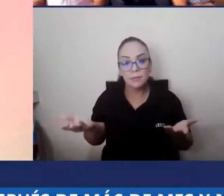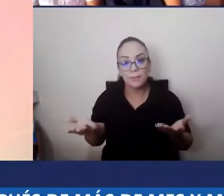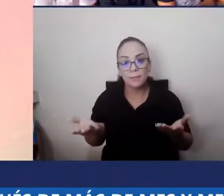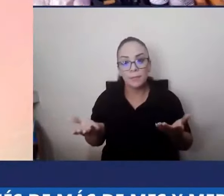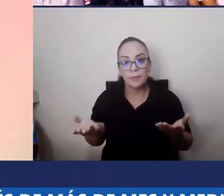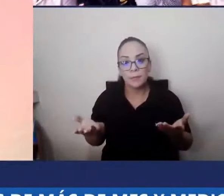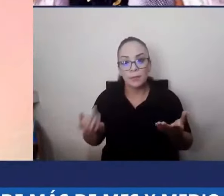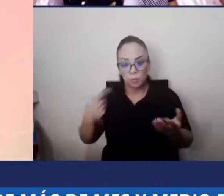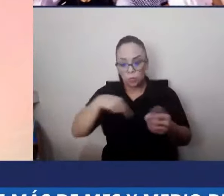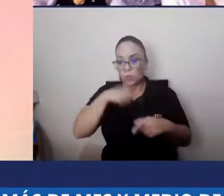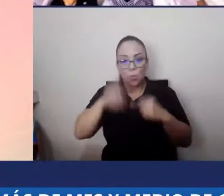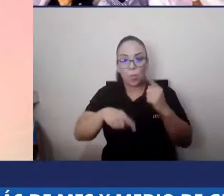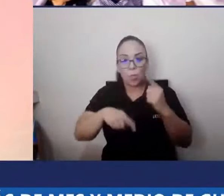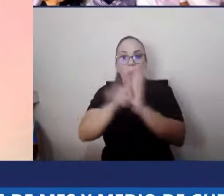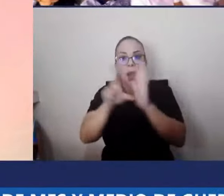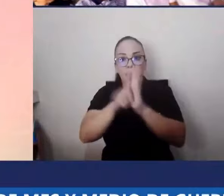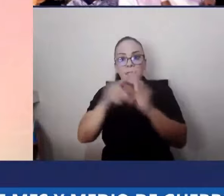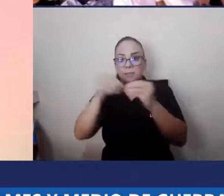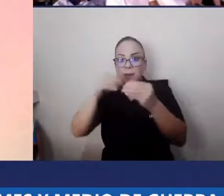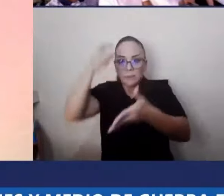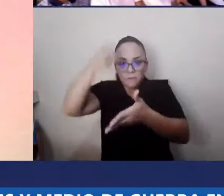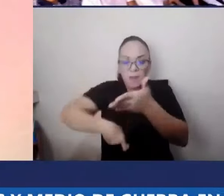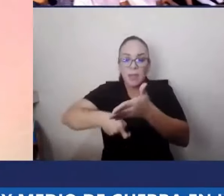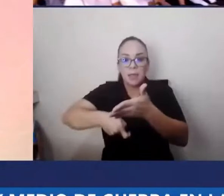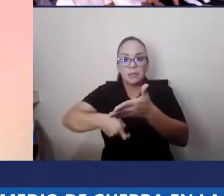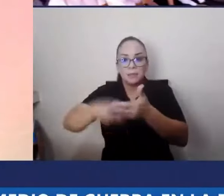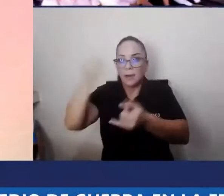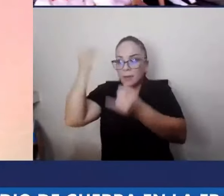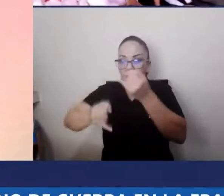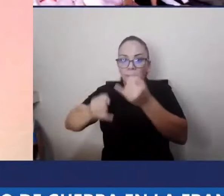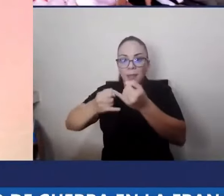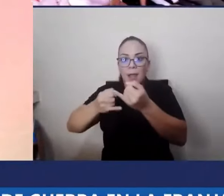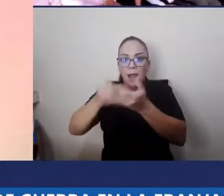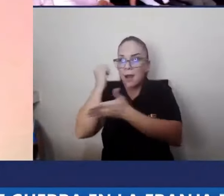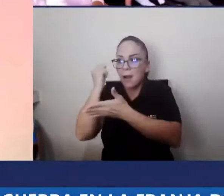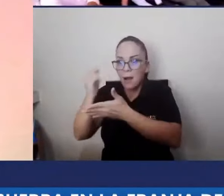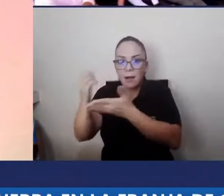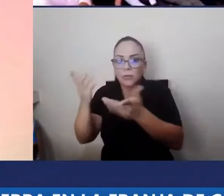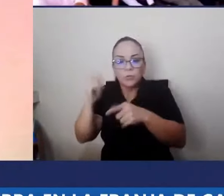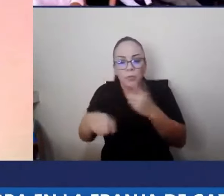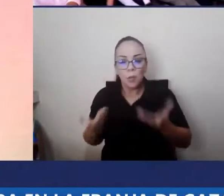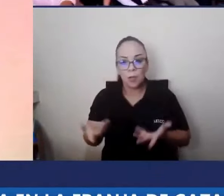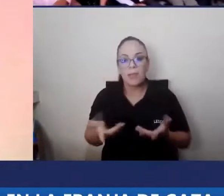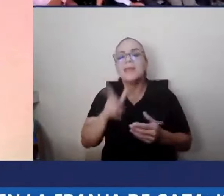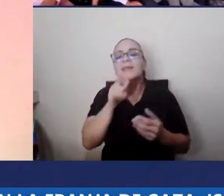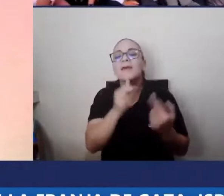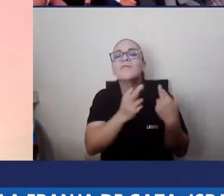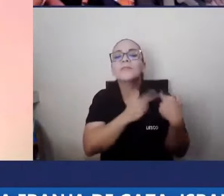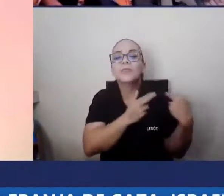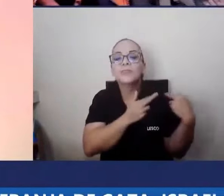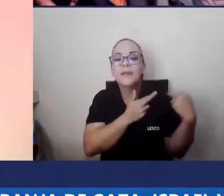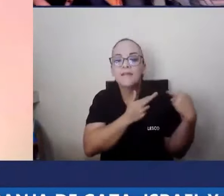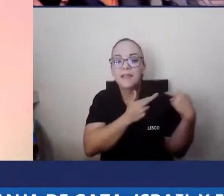más rígidas contra la delincuencia. Esas son responsabilidades